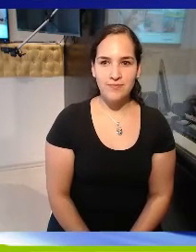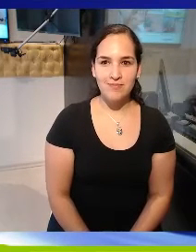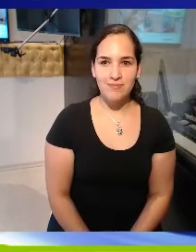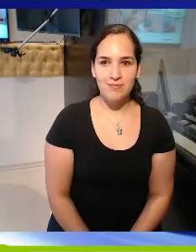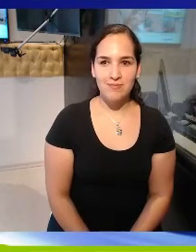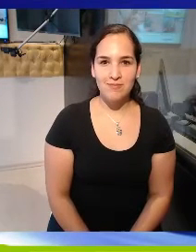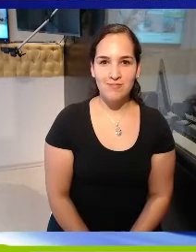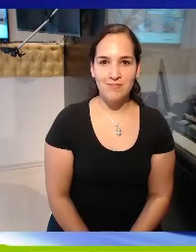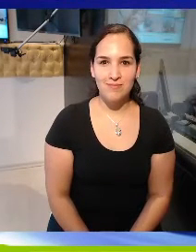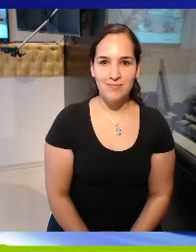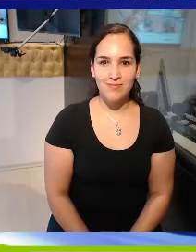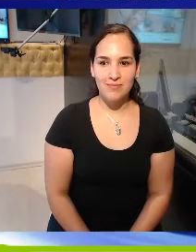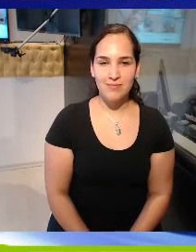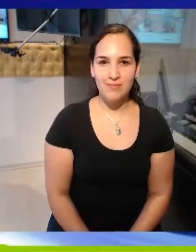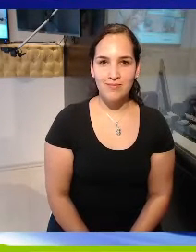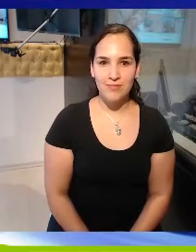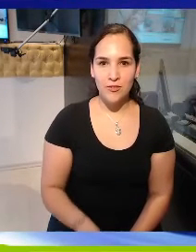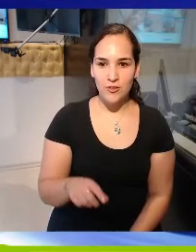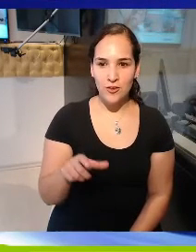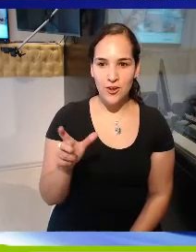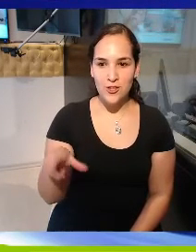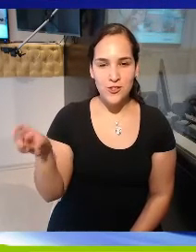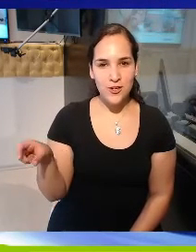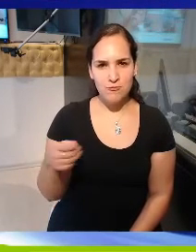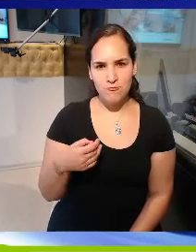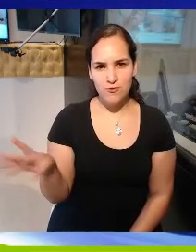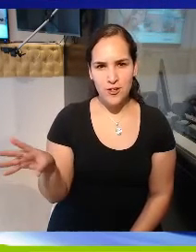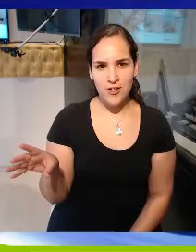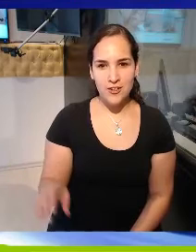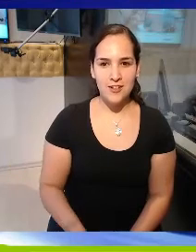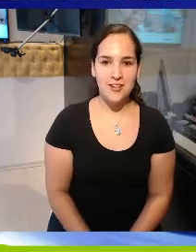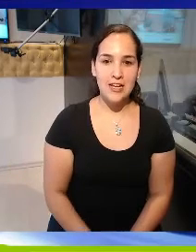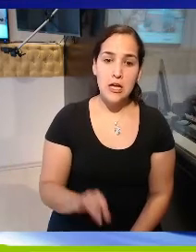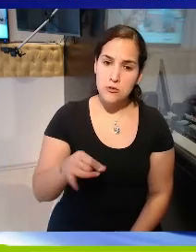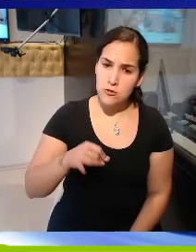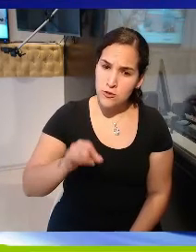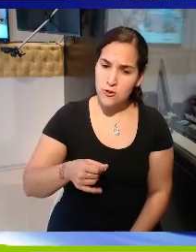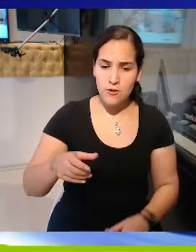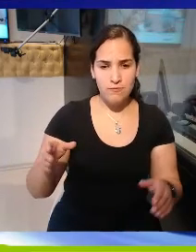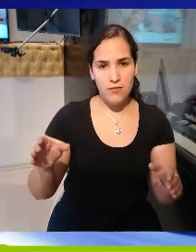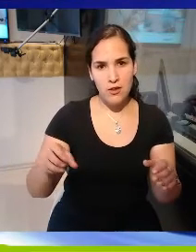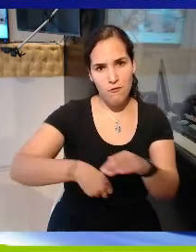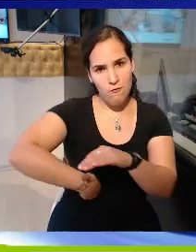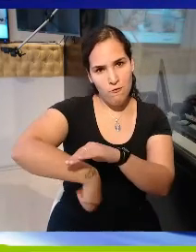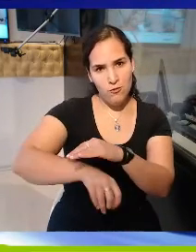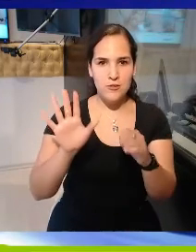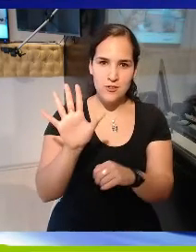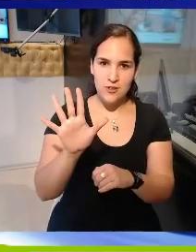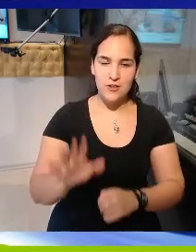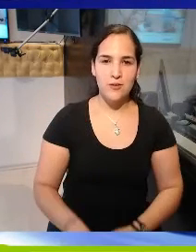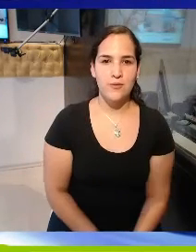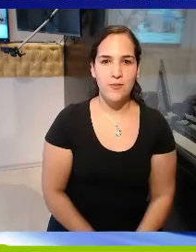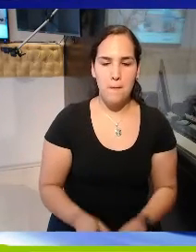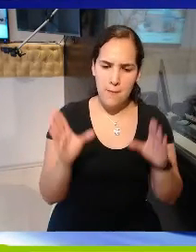Fire, fuera. No. Vaya. Eso. No. Y me pone a mí. Que yo sí te puedo averiguar. Bueno, fútbol 5, sí. Fútbol 5. Fútbol para